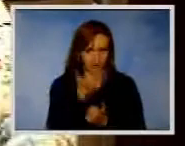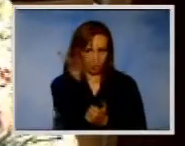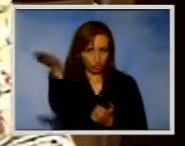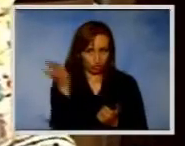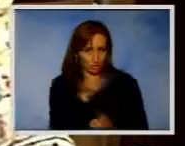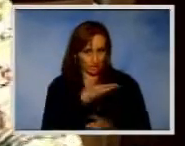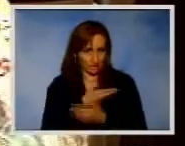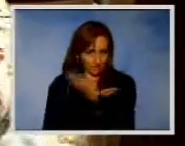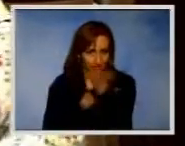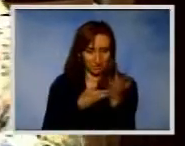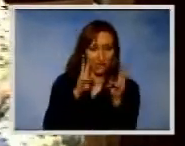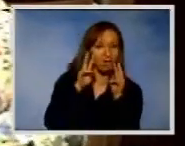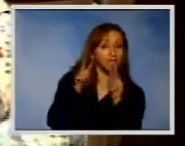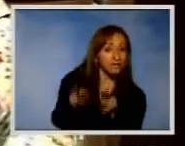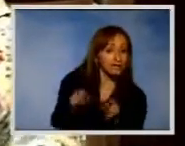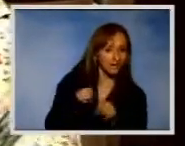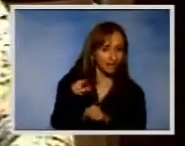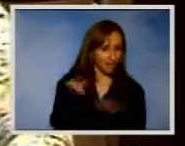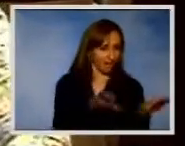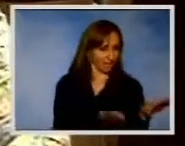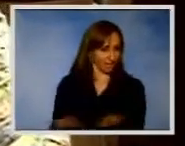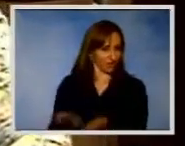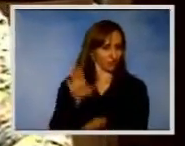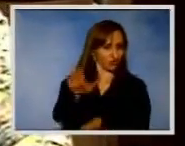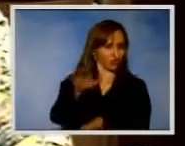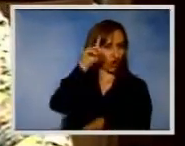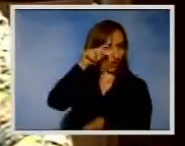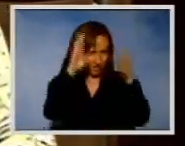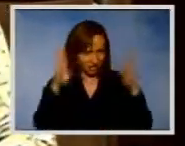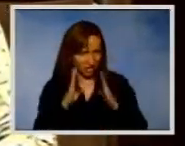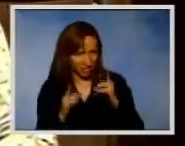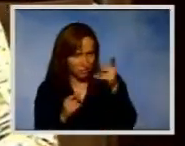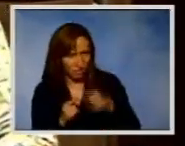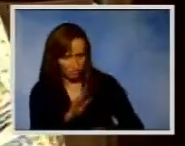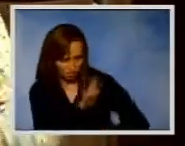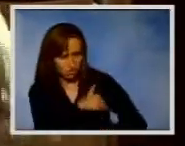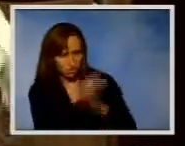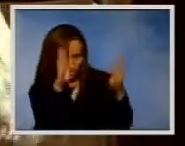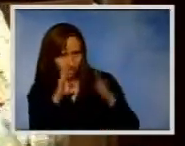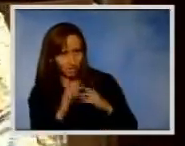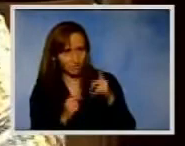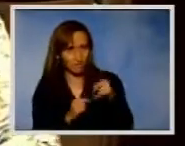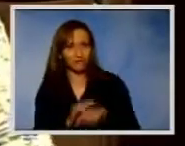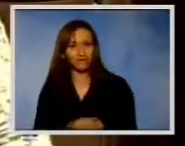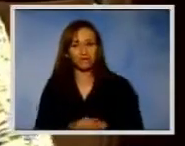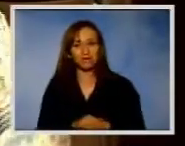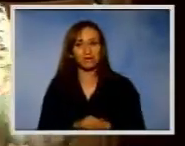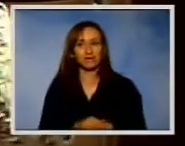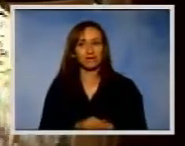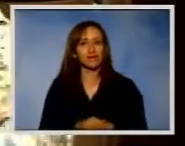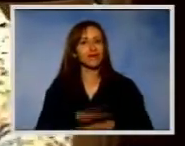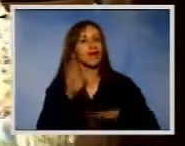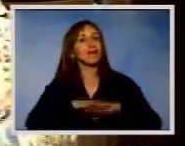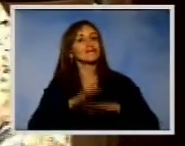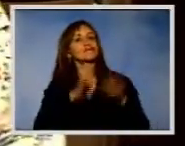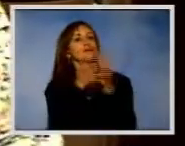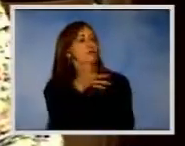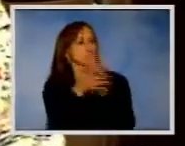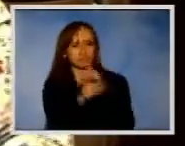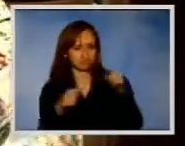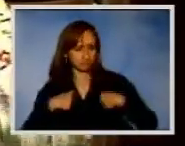observen cuál es la actitud que tiene el Gobierno Nacional. Le quiero decir, señor ministro, que no puedo